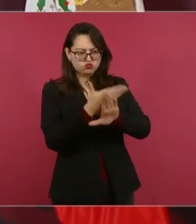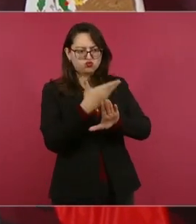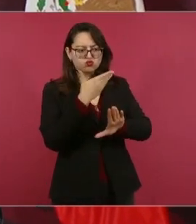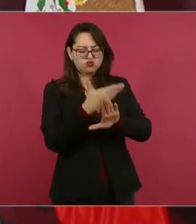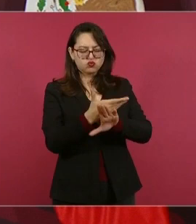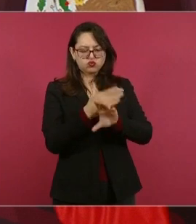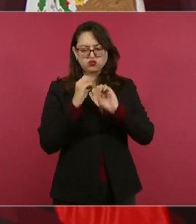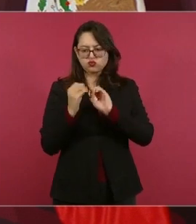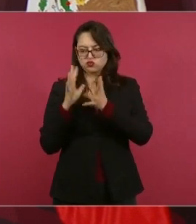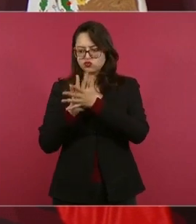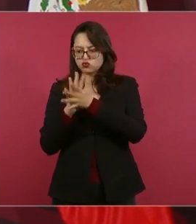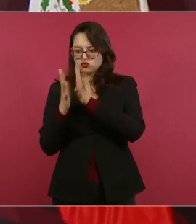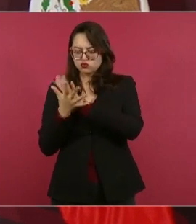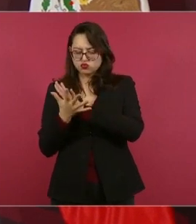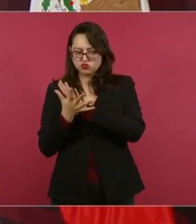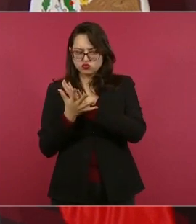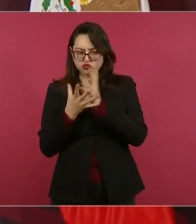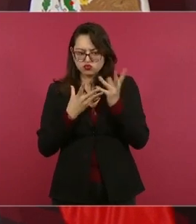cómplice,